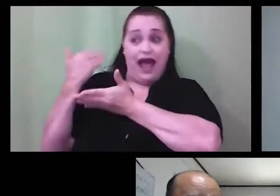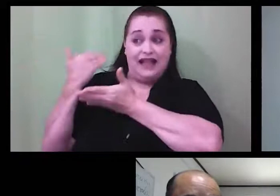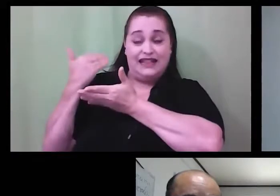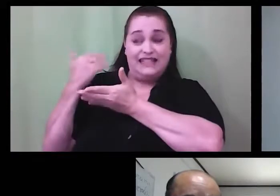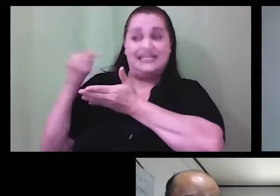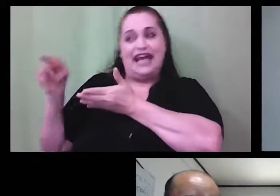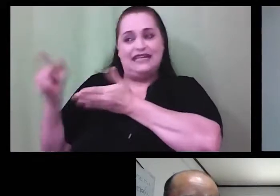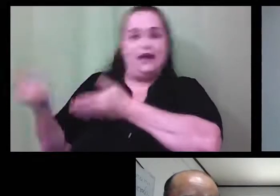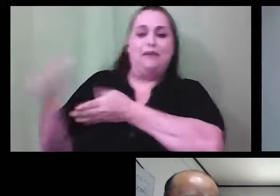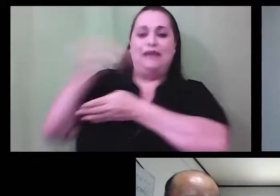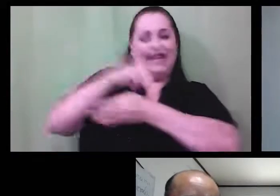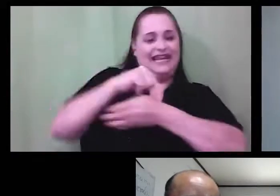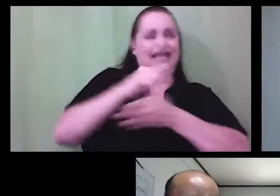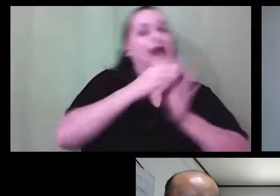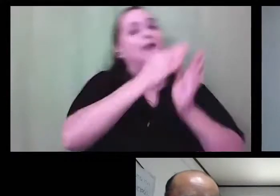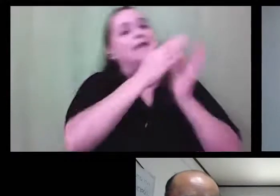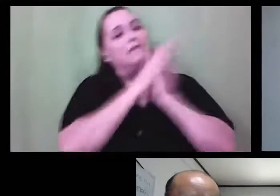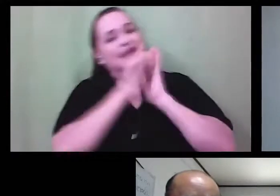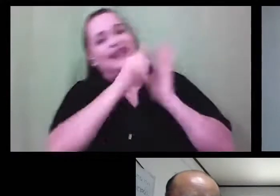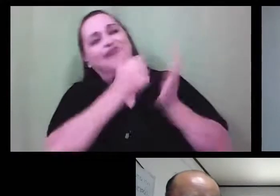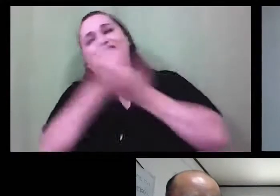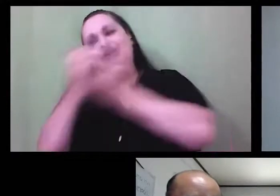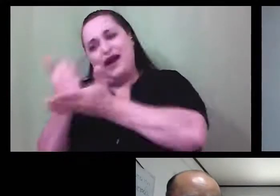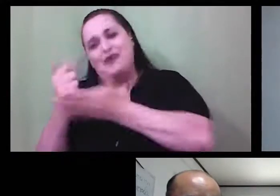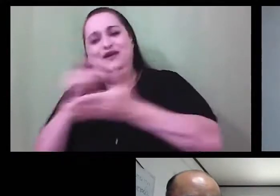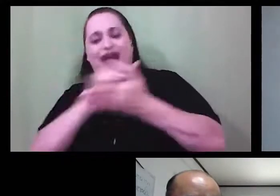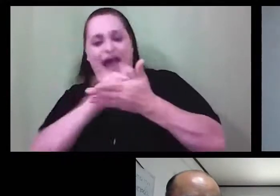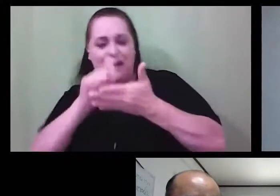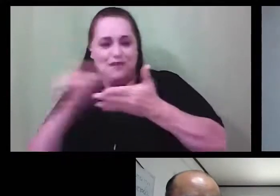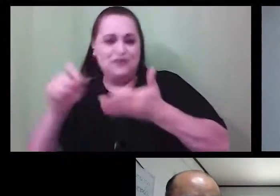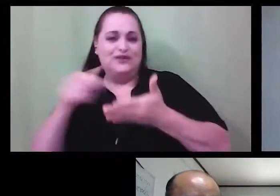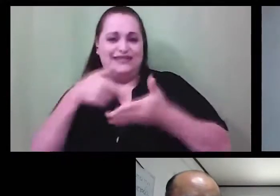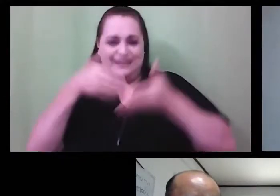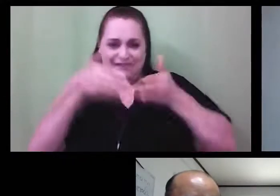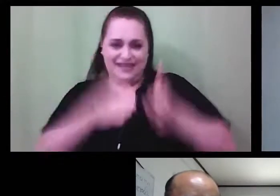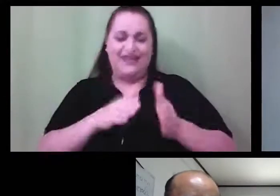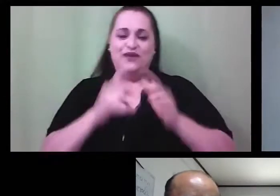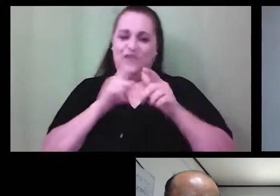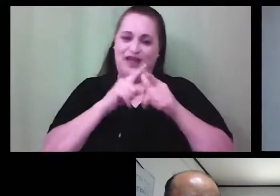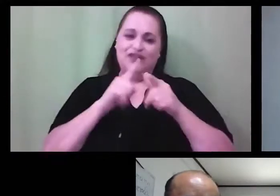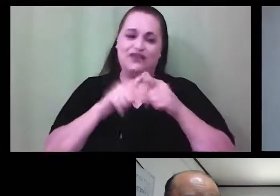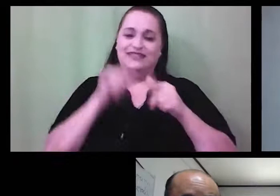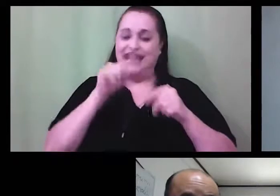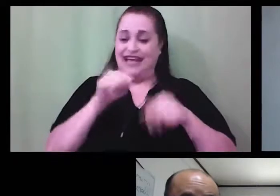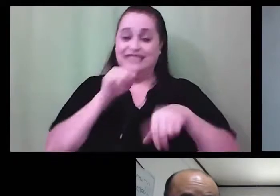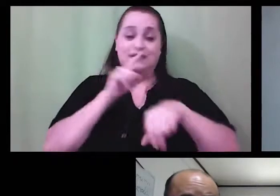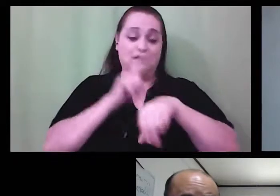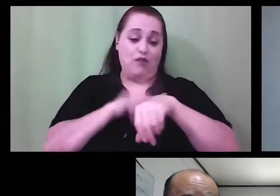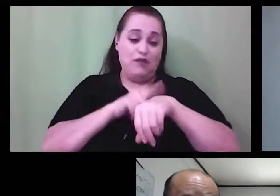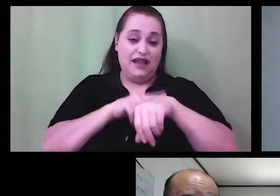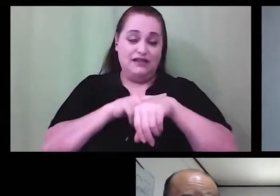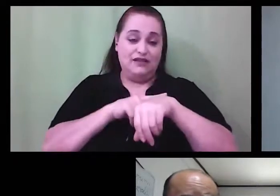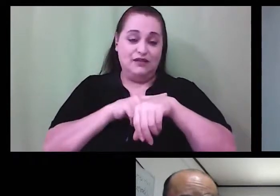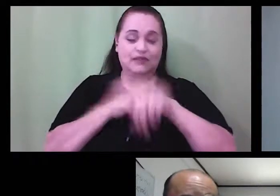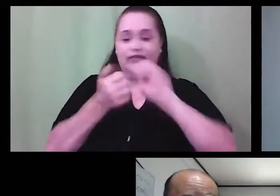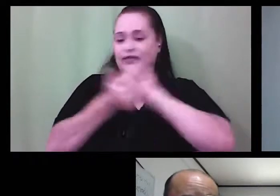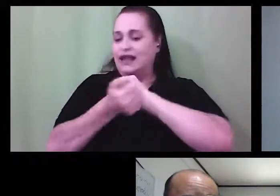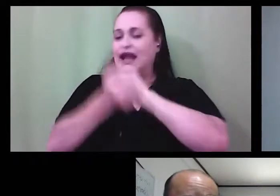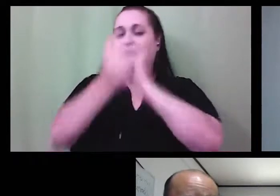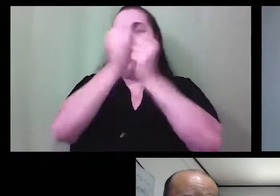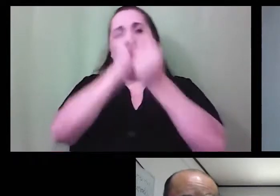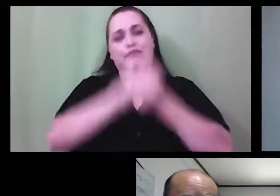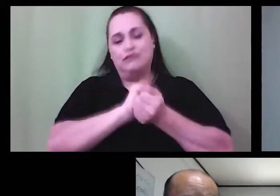nos pedía a veces al contrario a nosotros los apuntes de Carlos. Entonces, ese momento cambió,